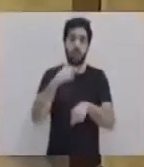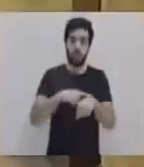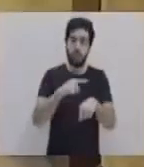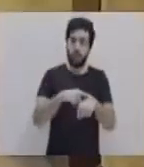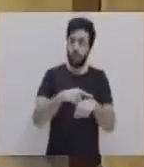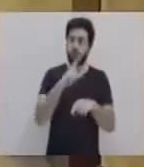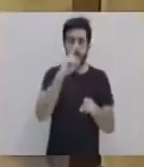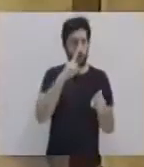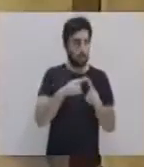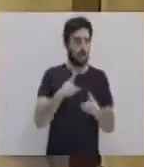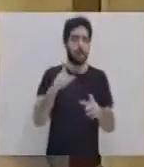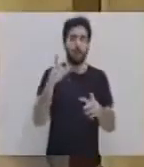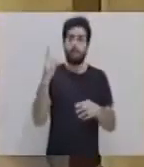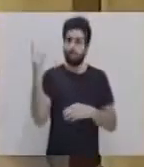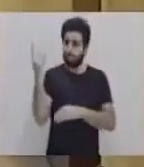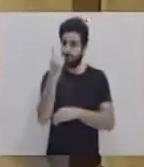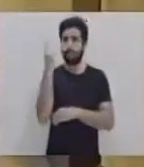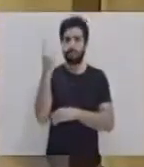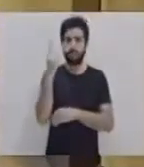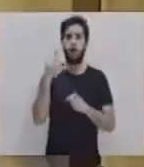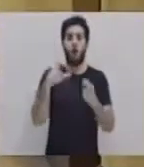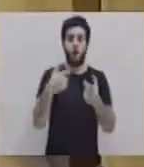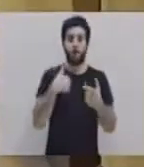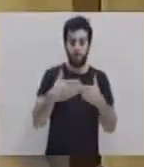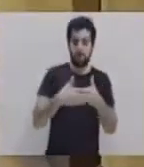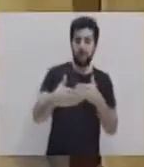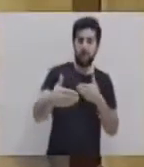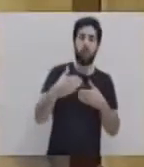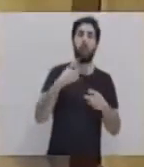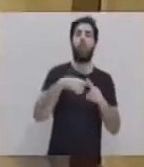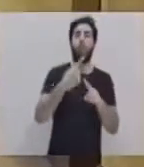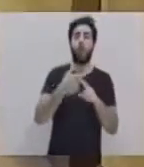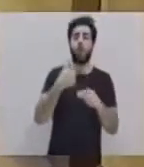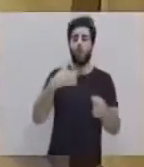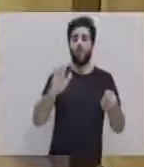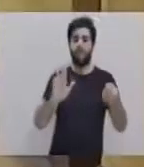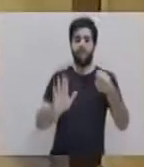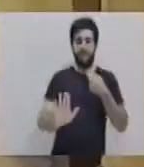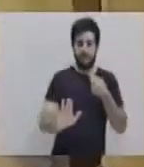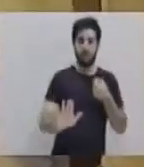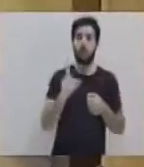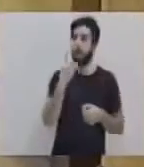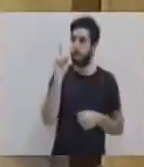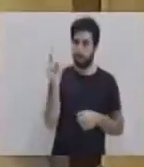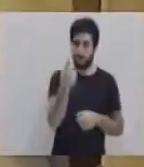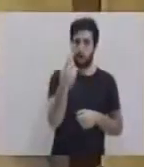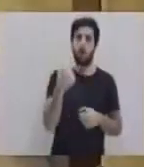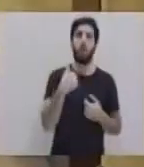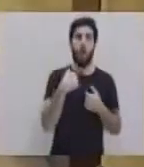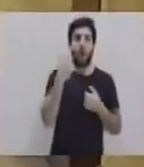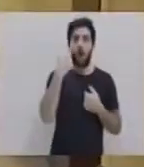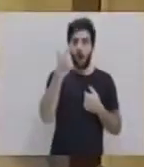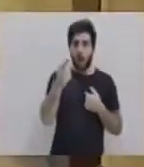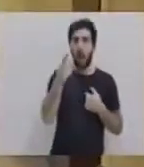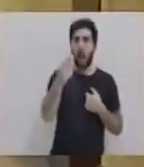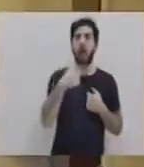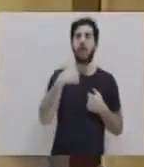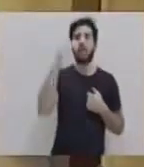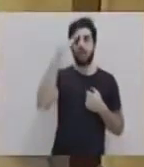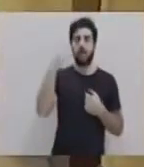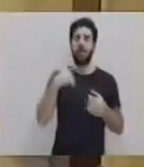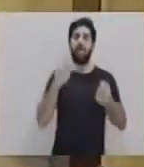tiempo se vuelve crucial, ¿sí? Cuando nosotros vamos a detener el vehículo, lo primero que tenemos que hacer es identificar que lo debemos de